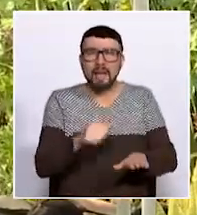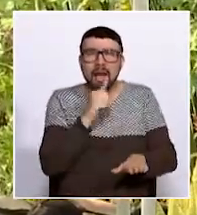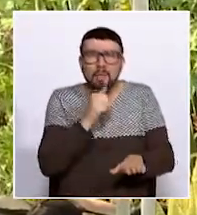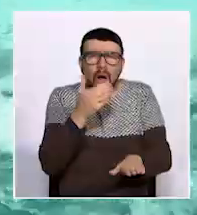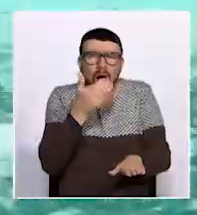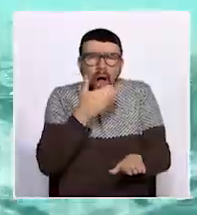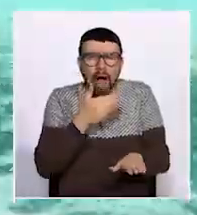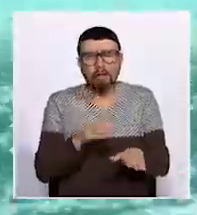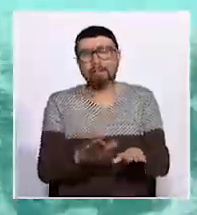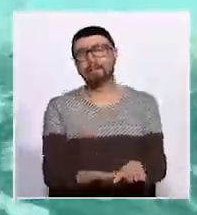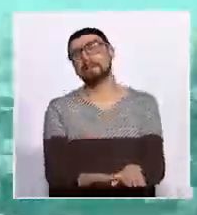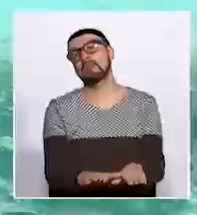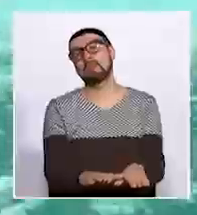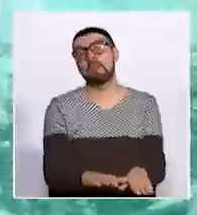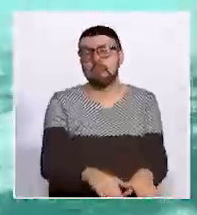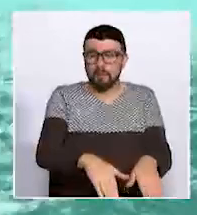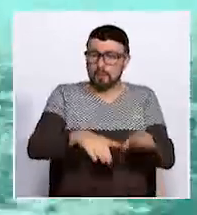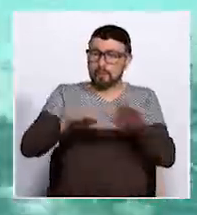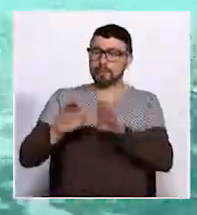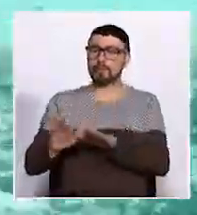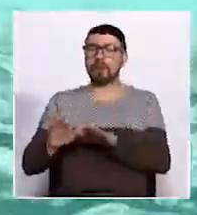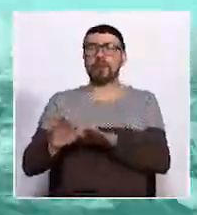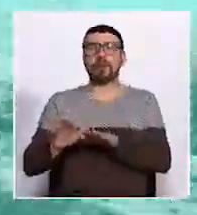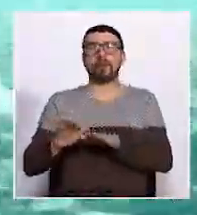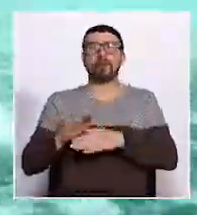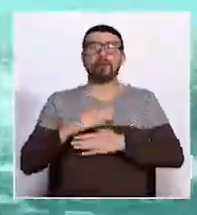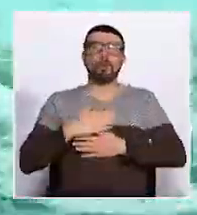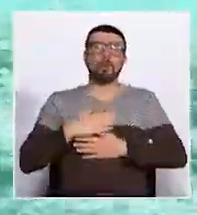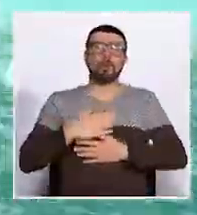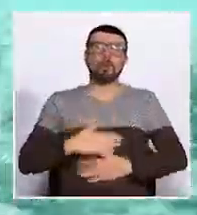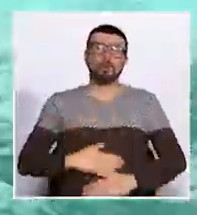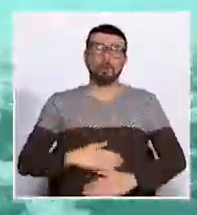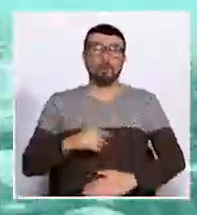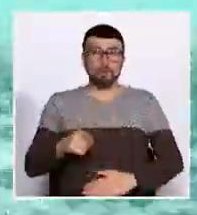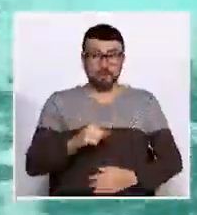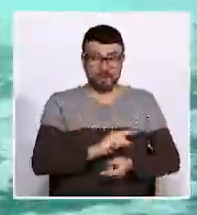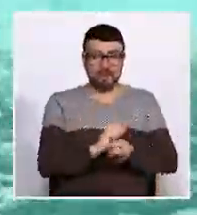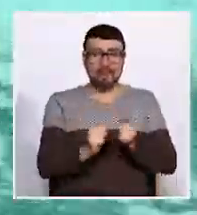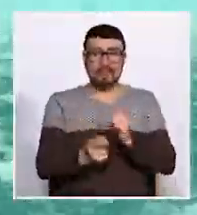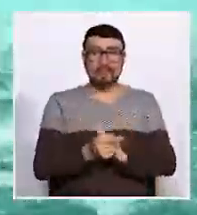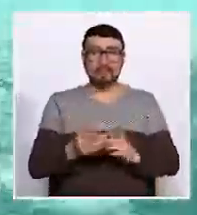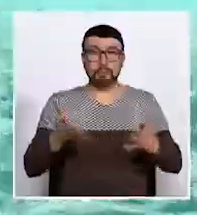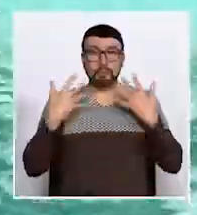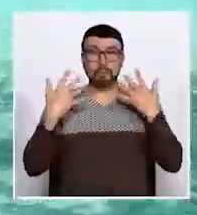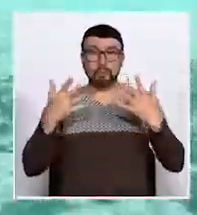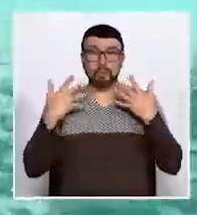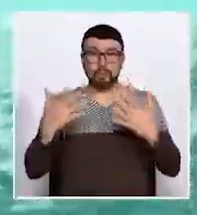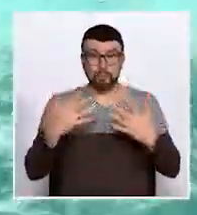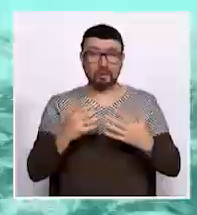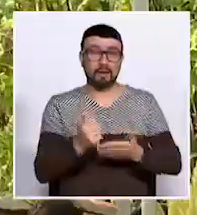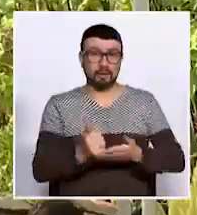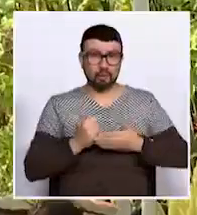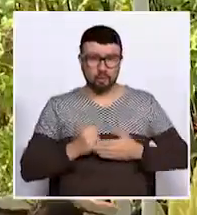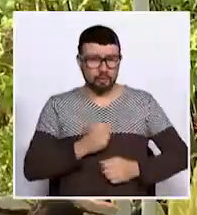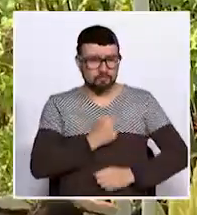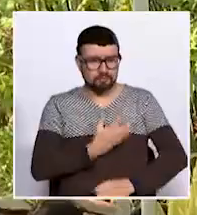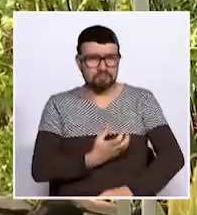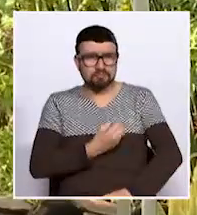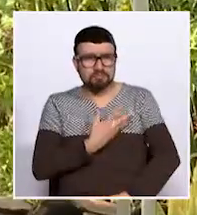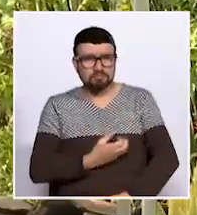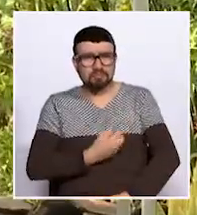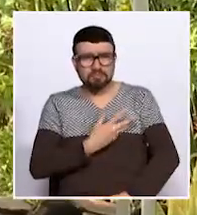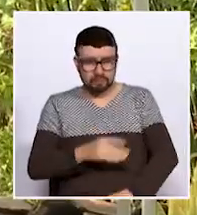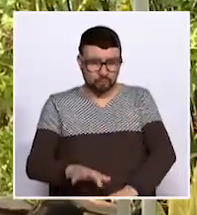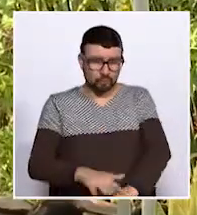sienten alivio, claro, porque es el cambio de temperatura lo que hace que bombee. Entonces, cuando hacemos ese cambio de temperatura